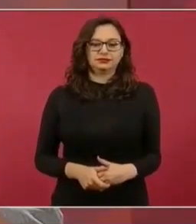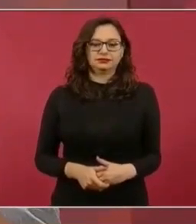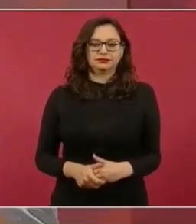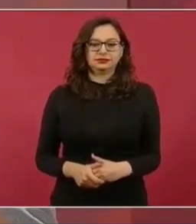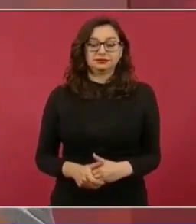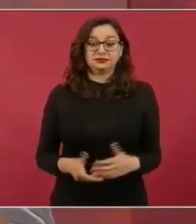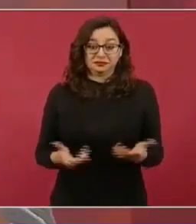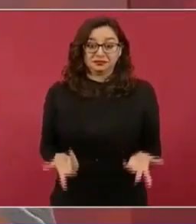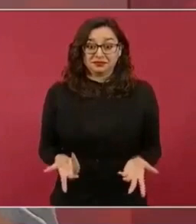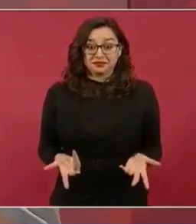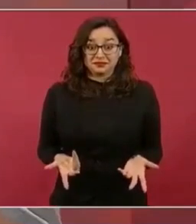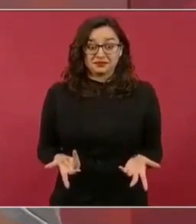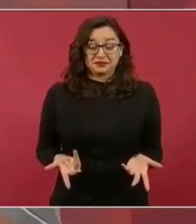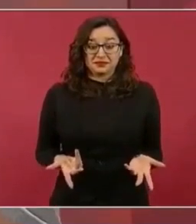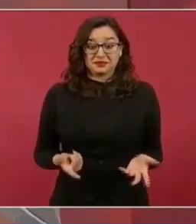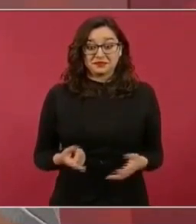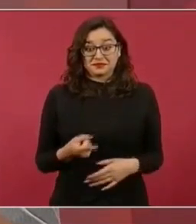Y ellos deberían